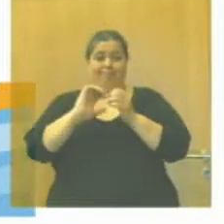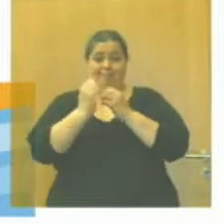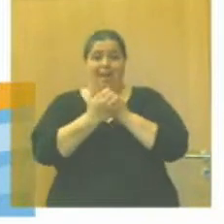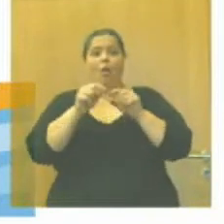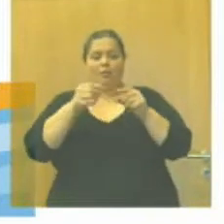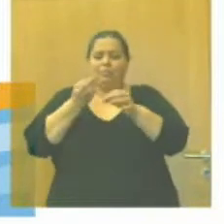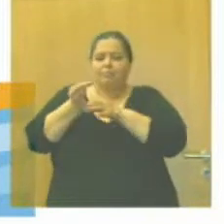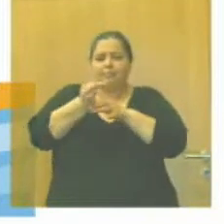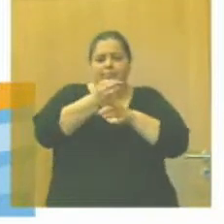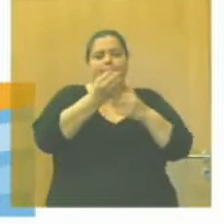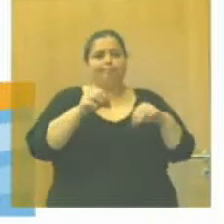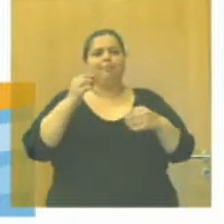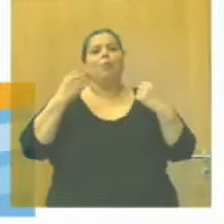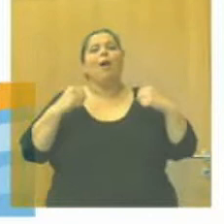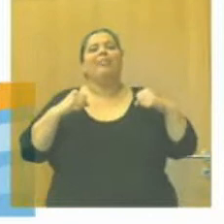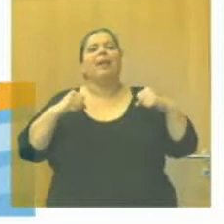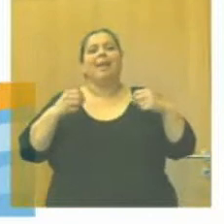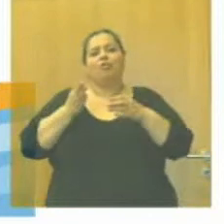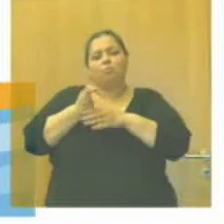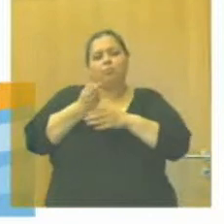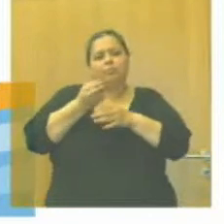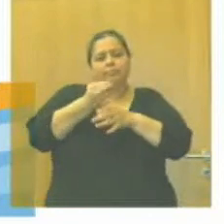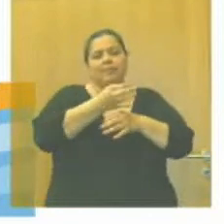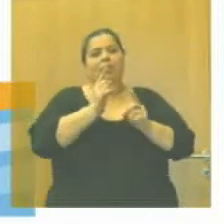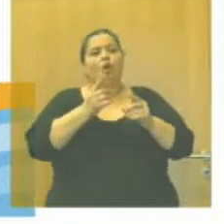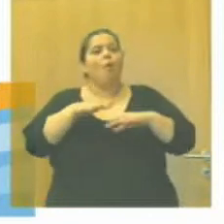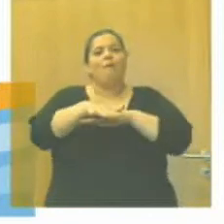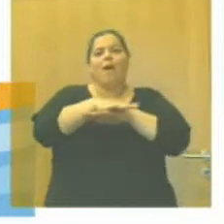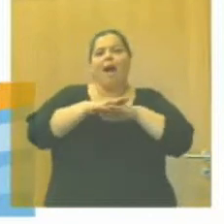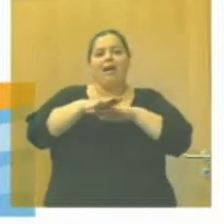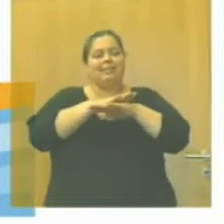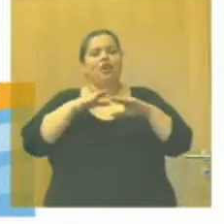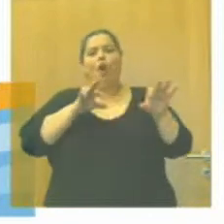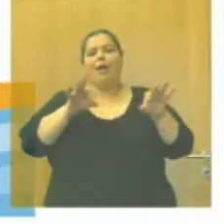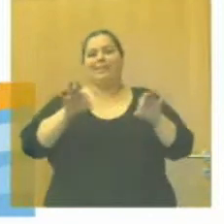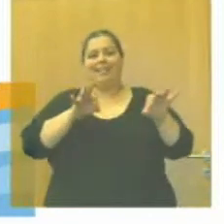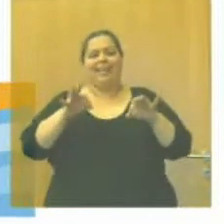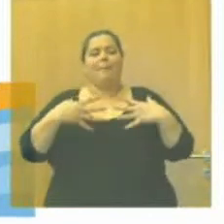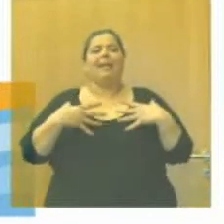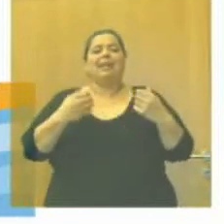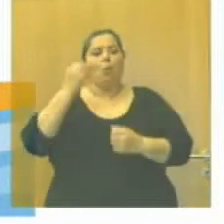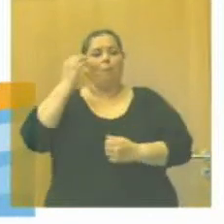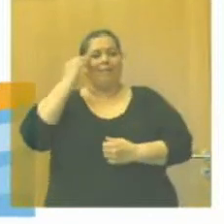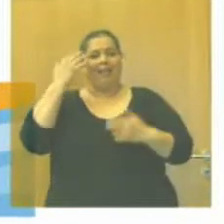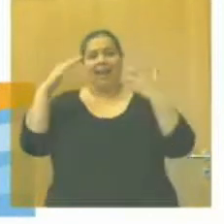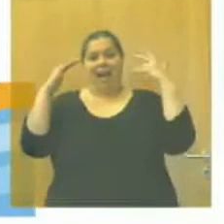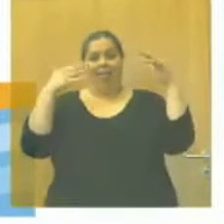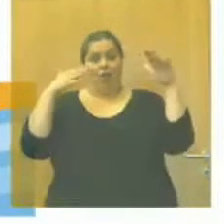entrenados. La formación abarcó los conocimientos básicos de la estrategia para la salud mental de los